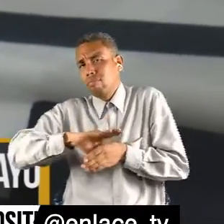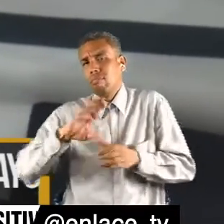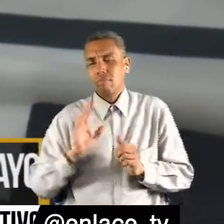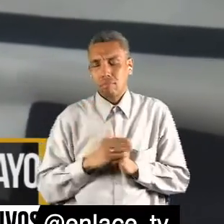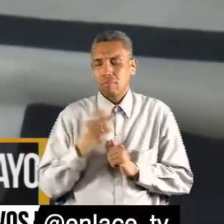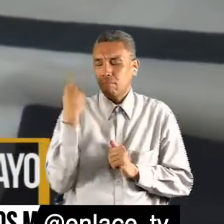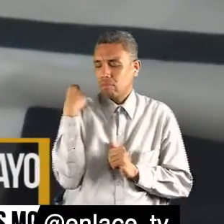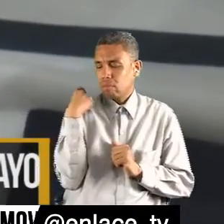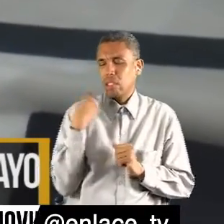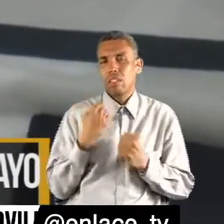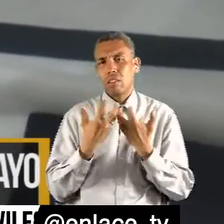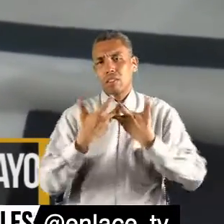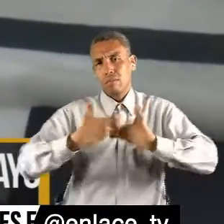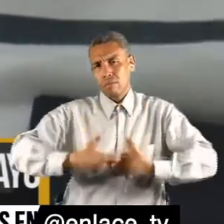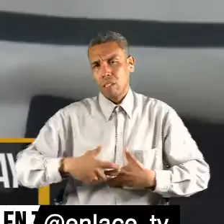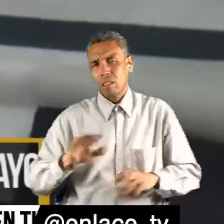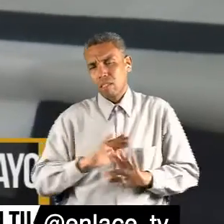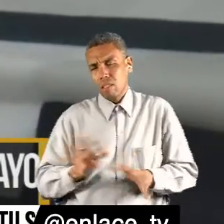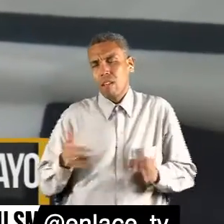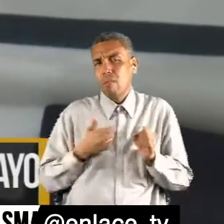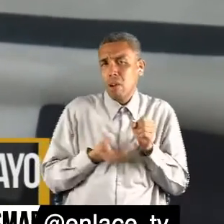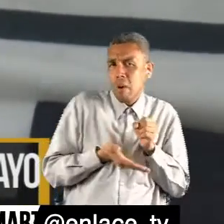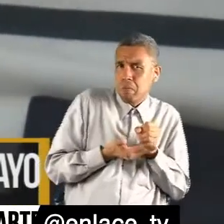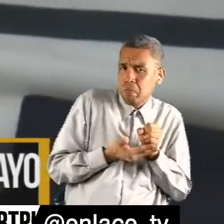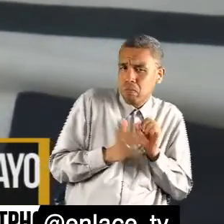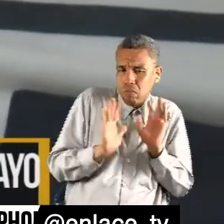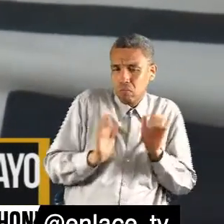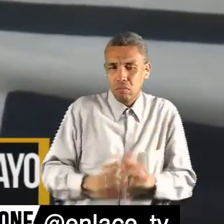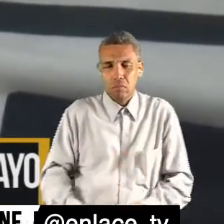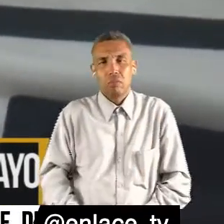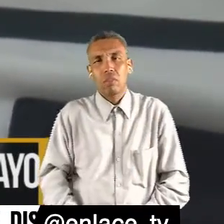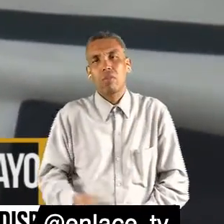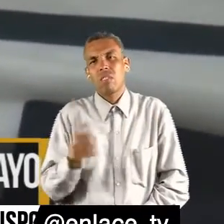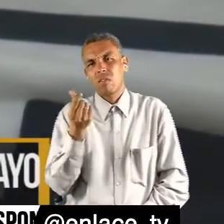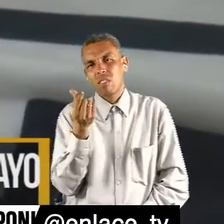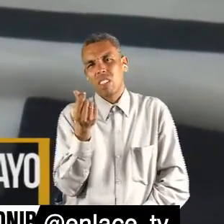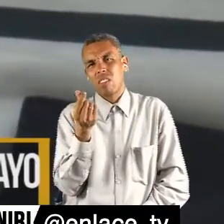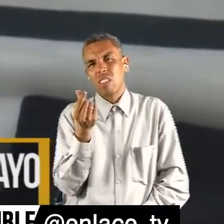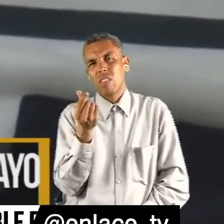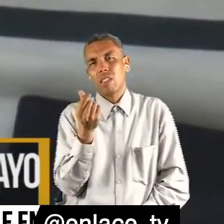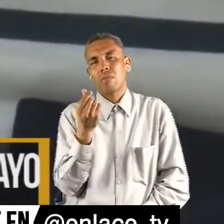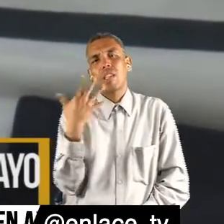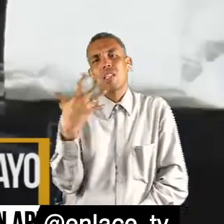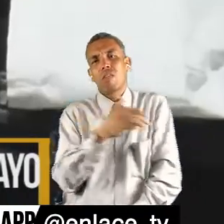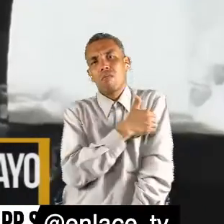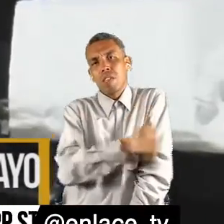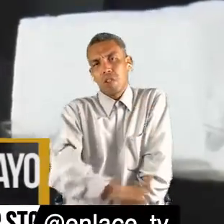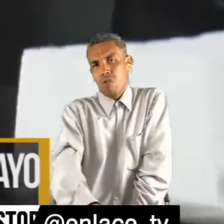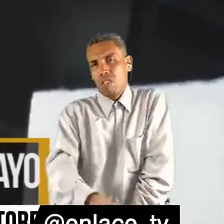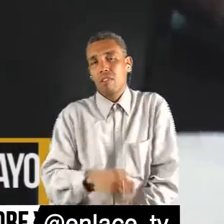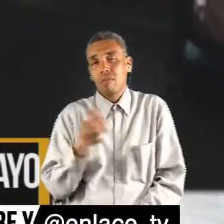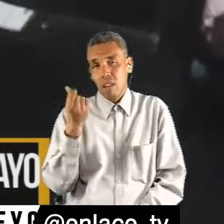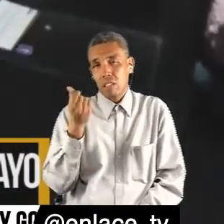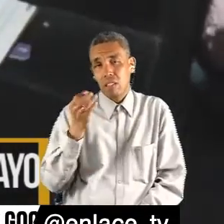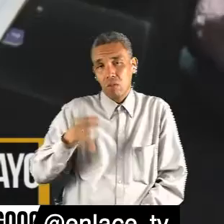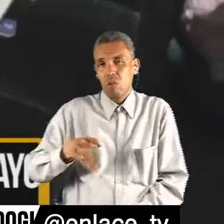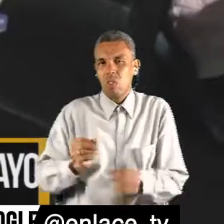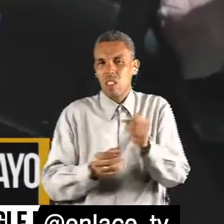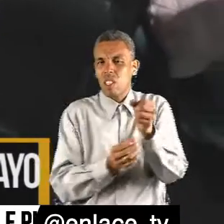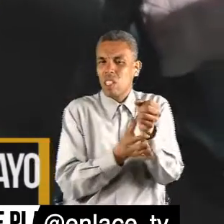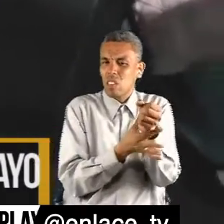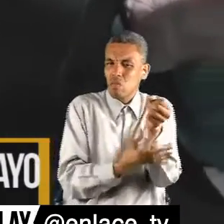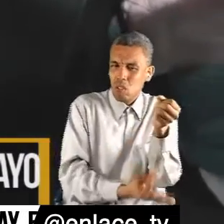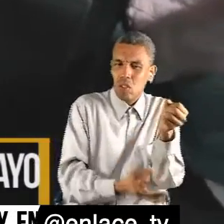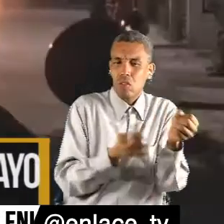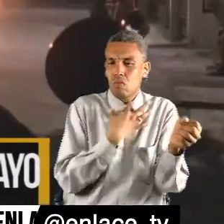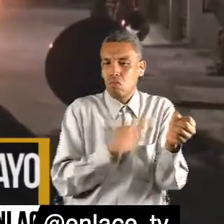hace poco y pues tenía mis ahorros para pagos del banco. ¿Cuánto dinero era? Eran 5 millones de pesos en efectivo y joyas. El ofendido